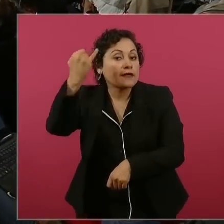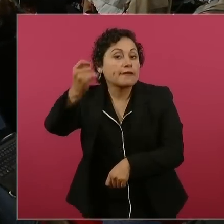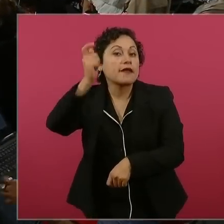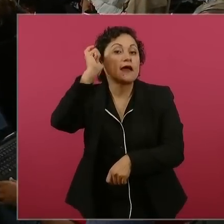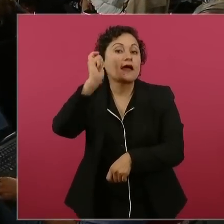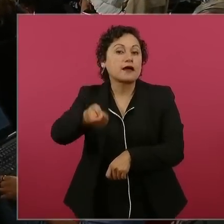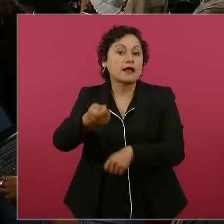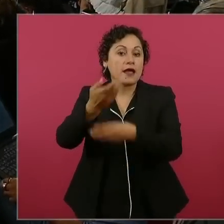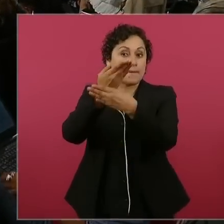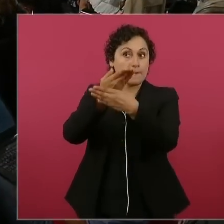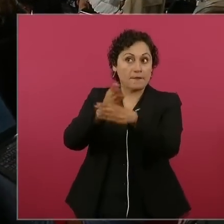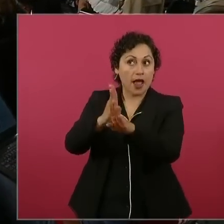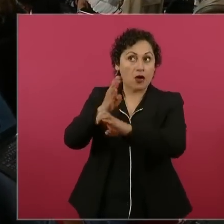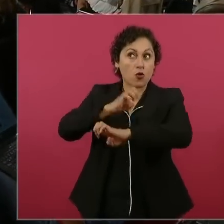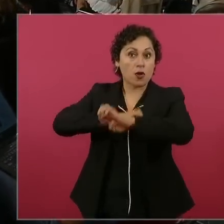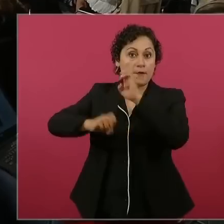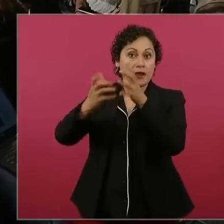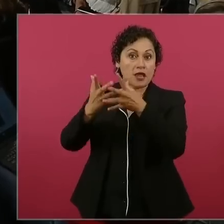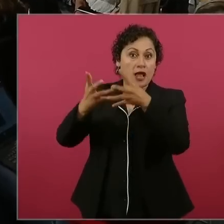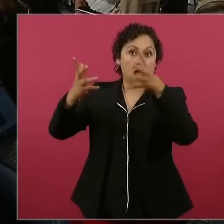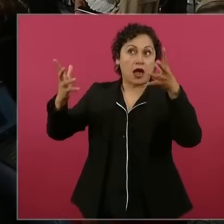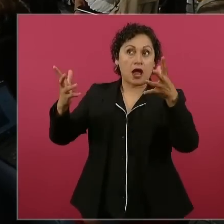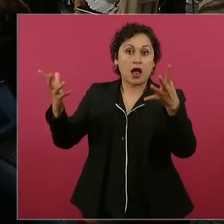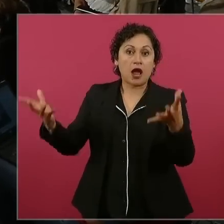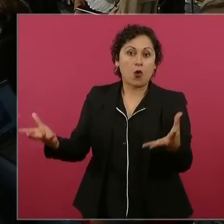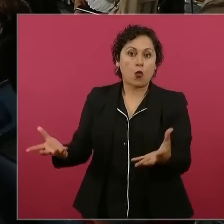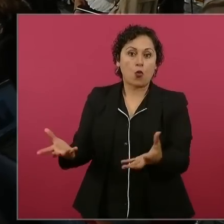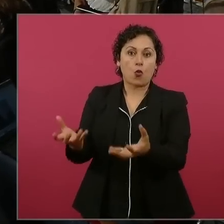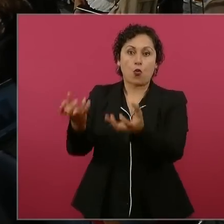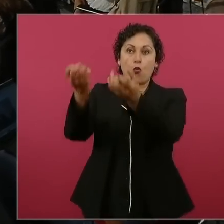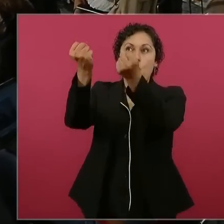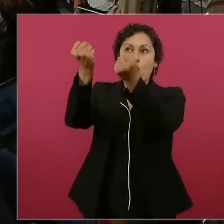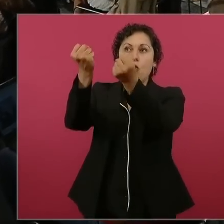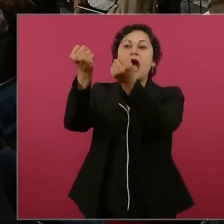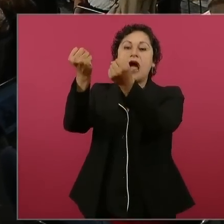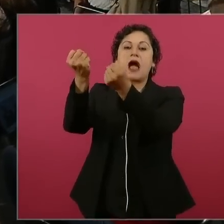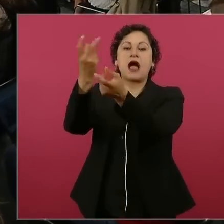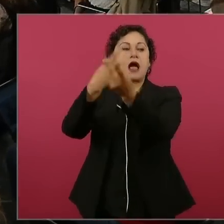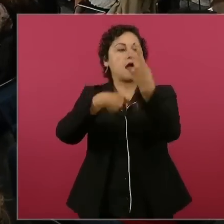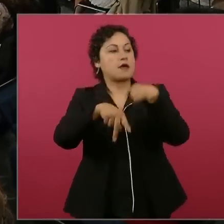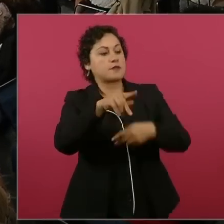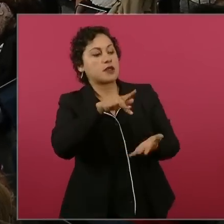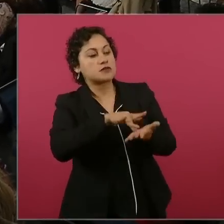grandes bancos, ellos iban a jalar a los de abajo.